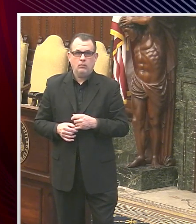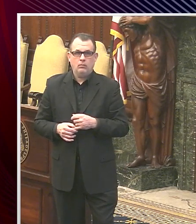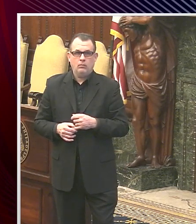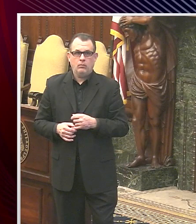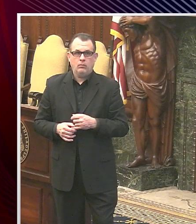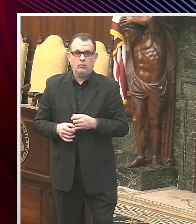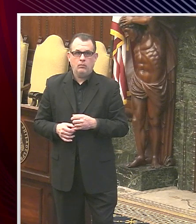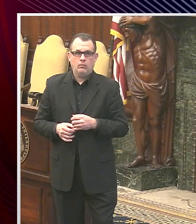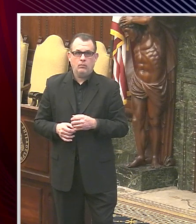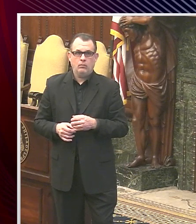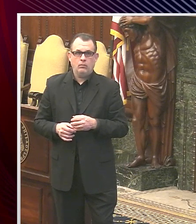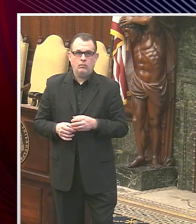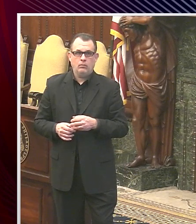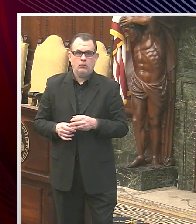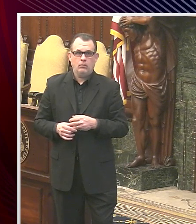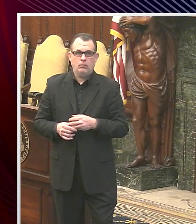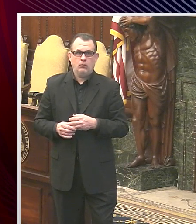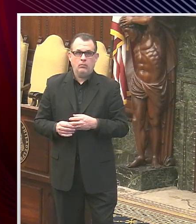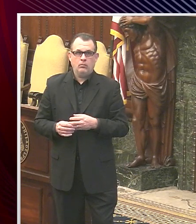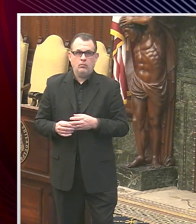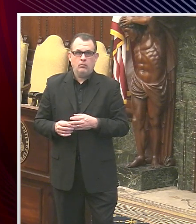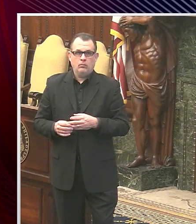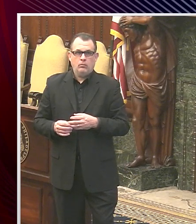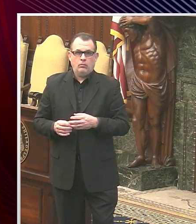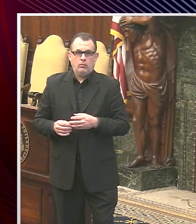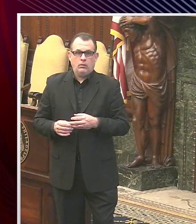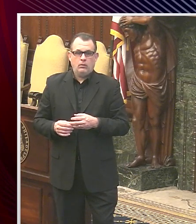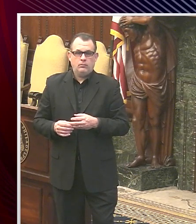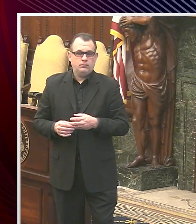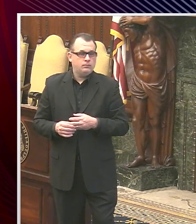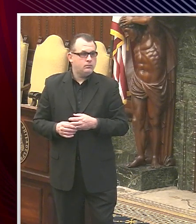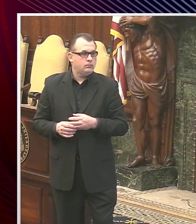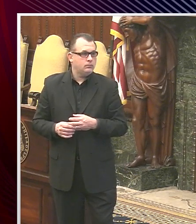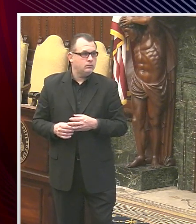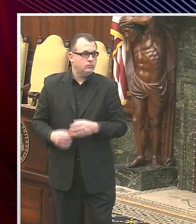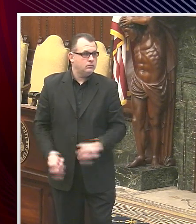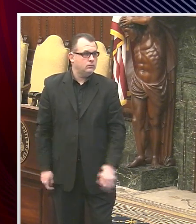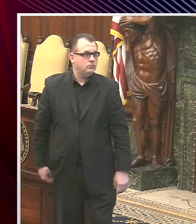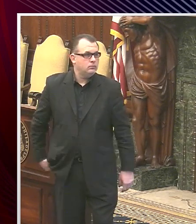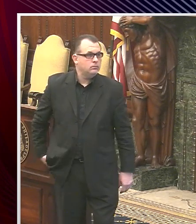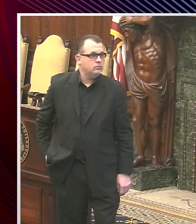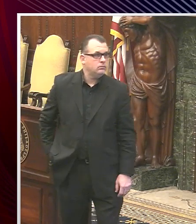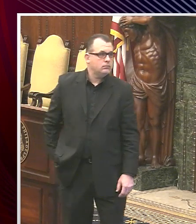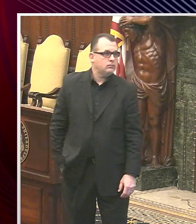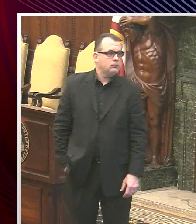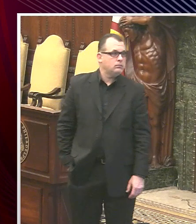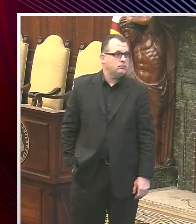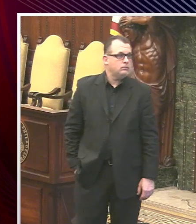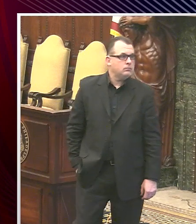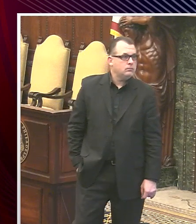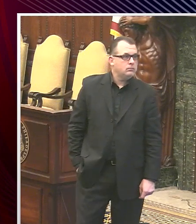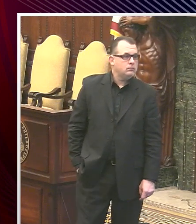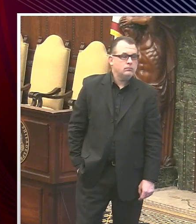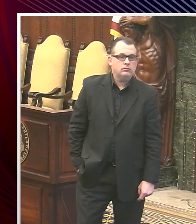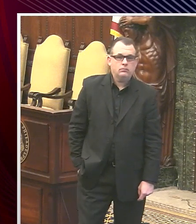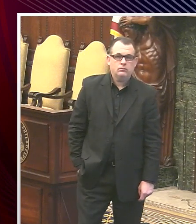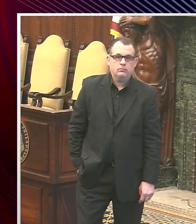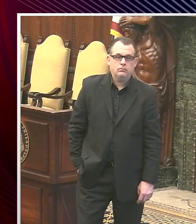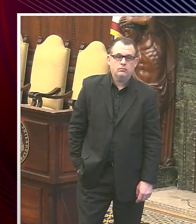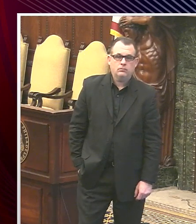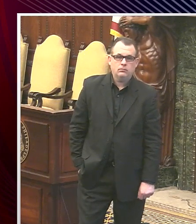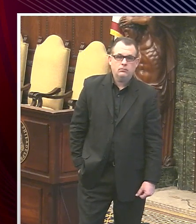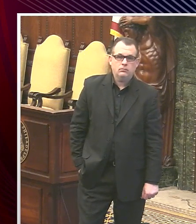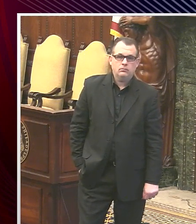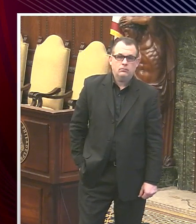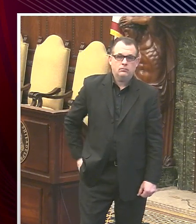a estar seguros si van o se atienden a que se les administre la vacuna? My